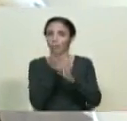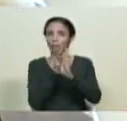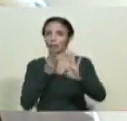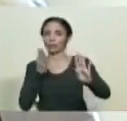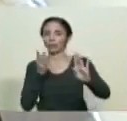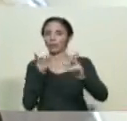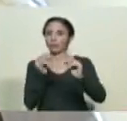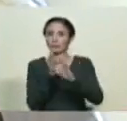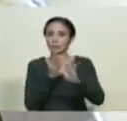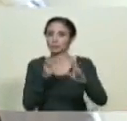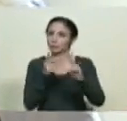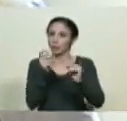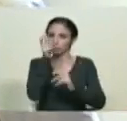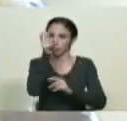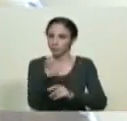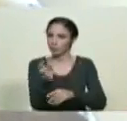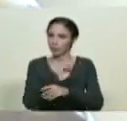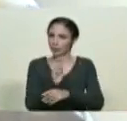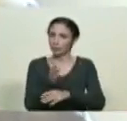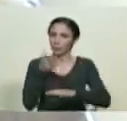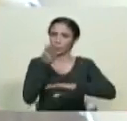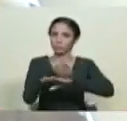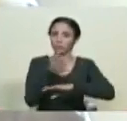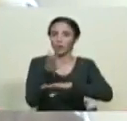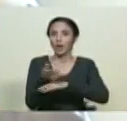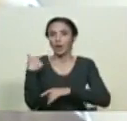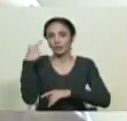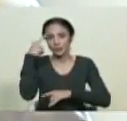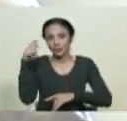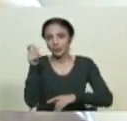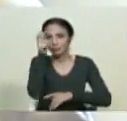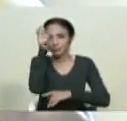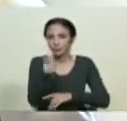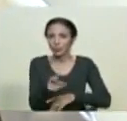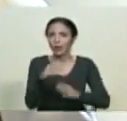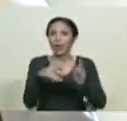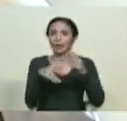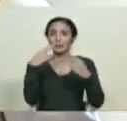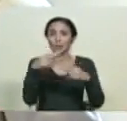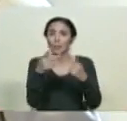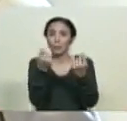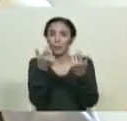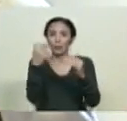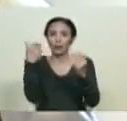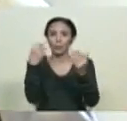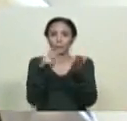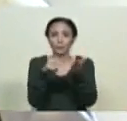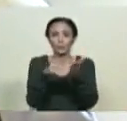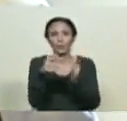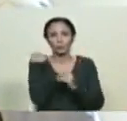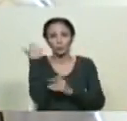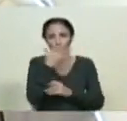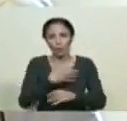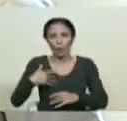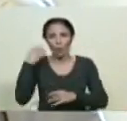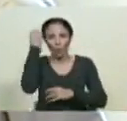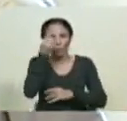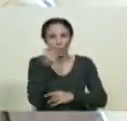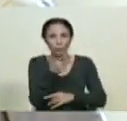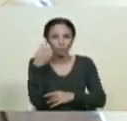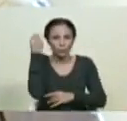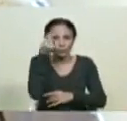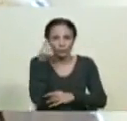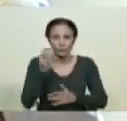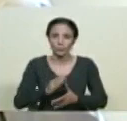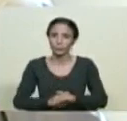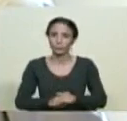centros de votación y que las personas puedan estar cuestionando los niveles de participación. quisiera su opinión al respecto. A